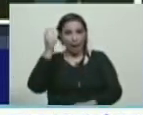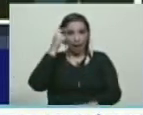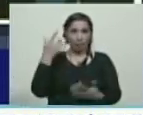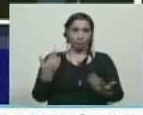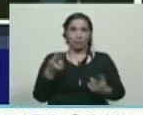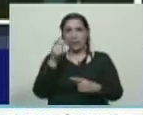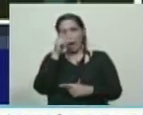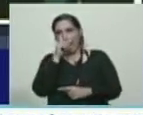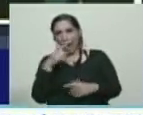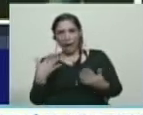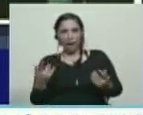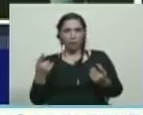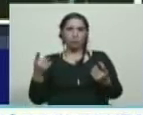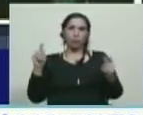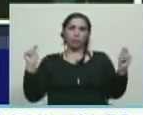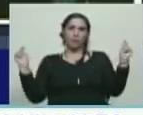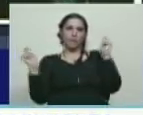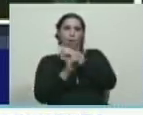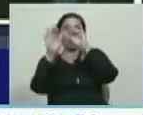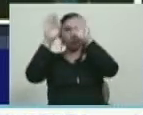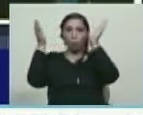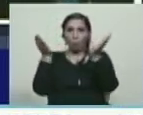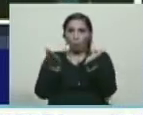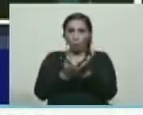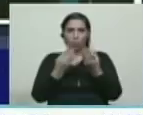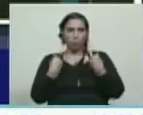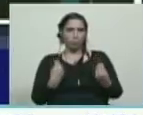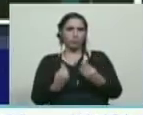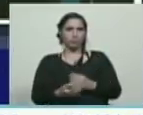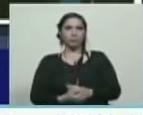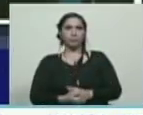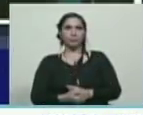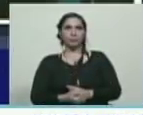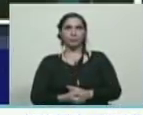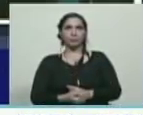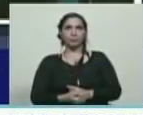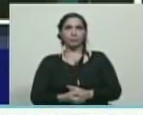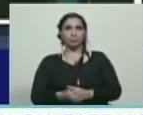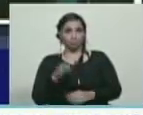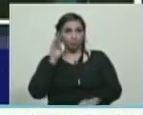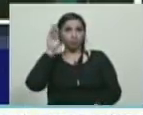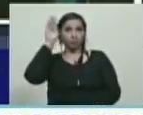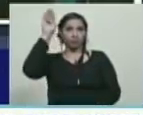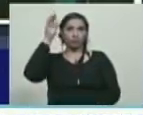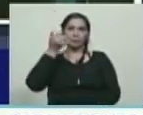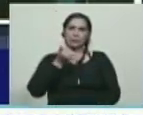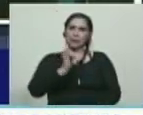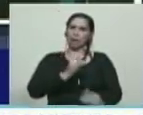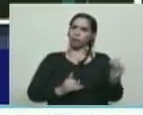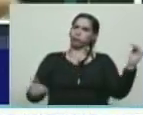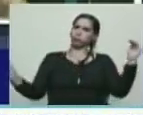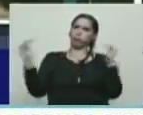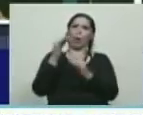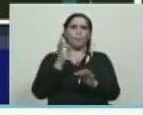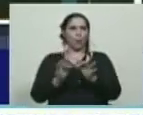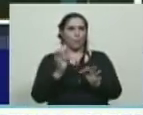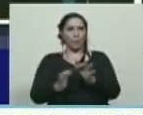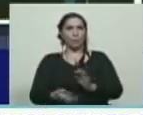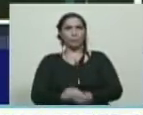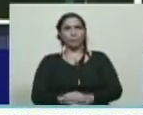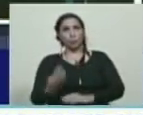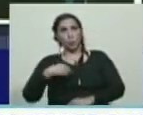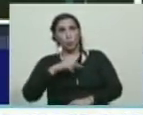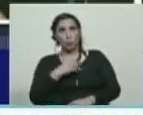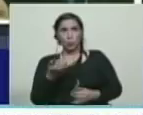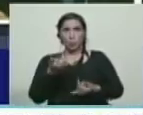de transformación para el mundo, en donde vemos que un futuro inminente que es en materia de criptoactivo. Hemos establecido